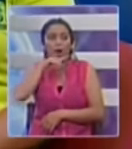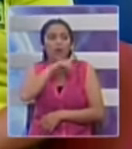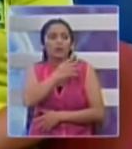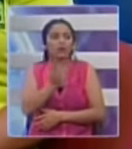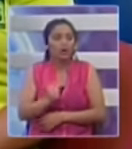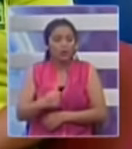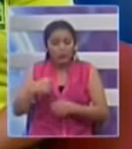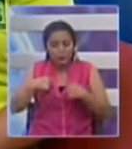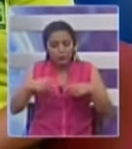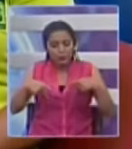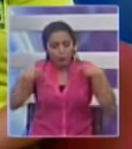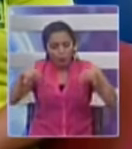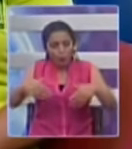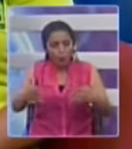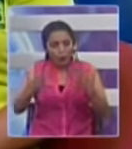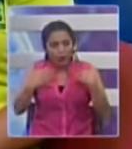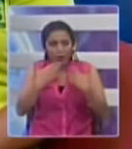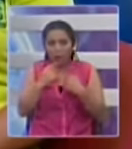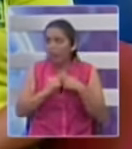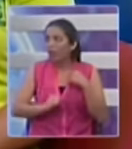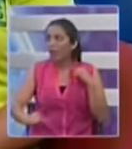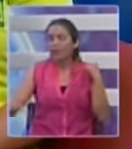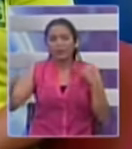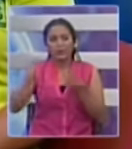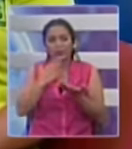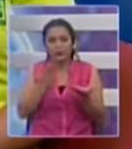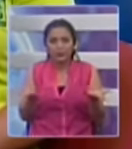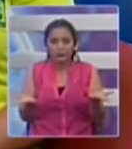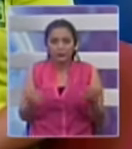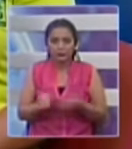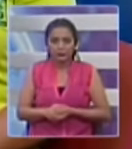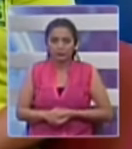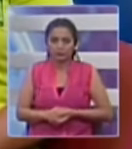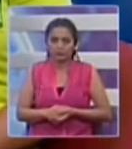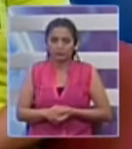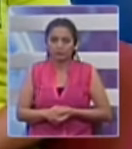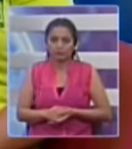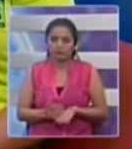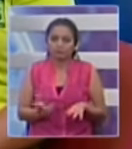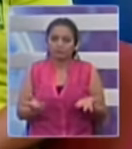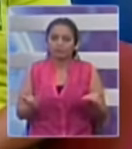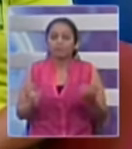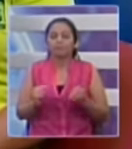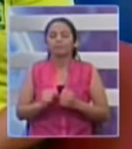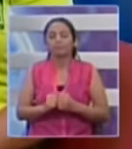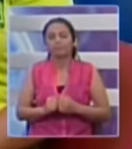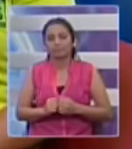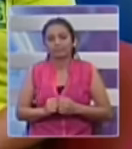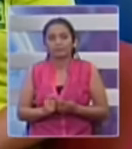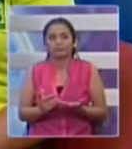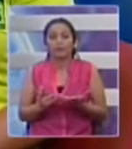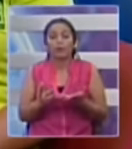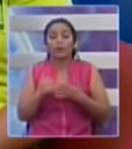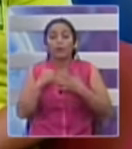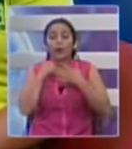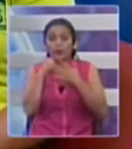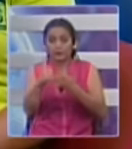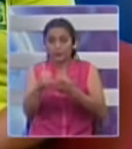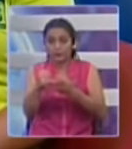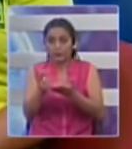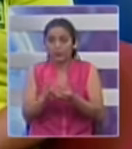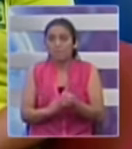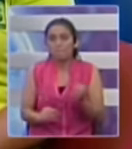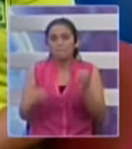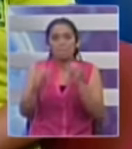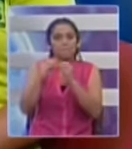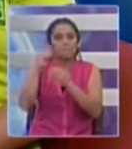educativa, pero no las aulas donde habían 100 muchachos sentados en el piso, sino mayor oferta académica, mayores profesores